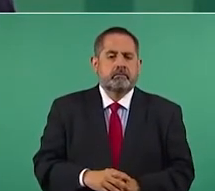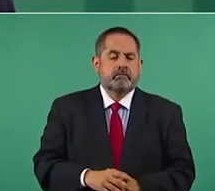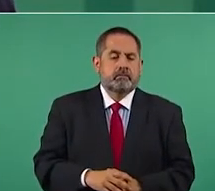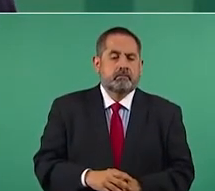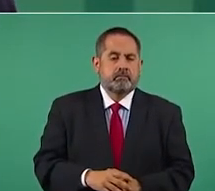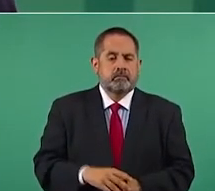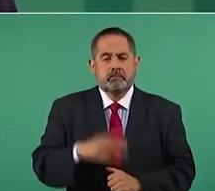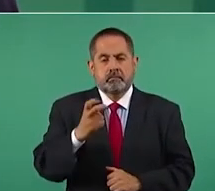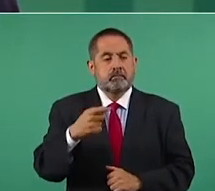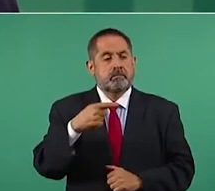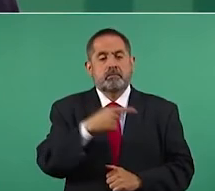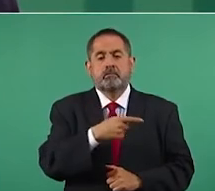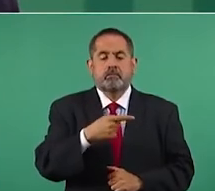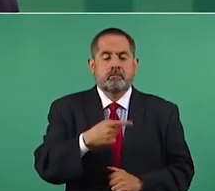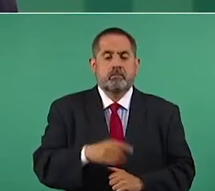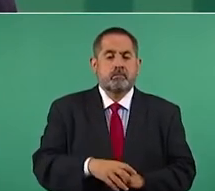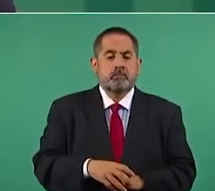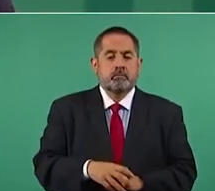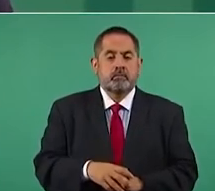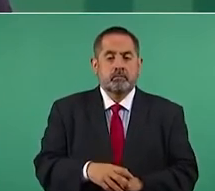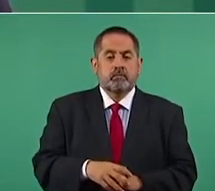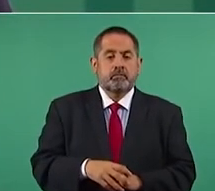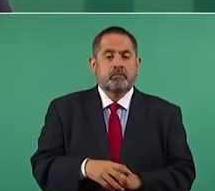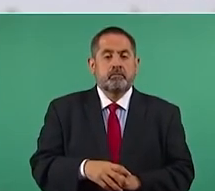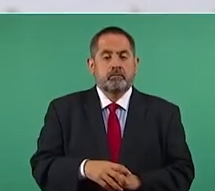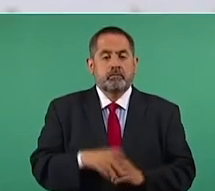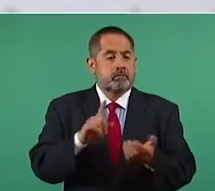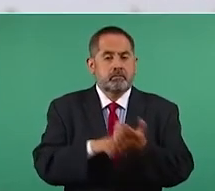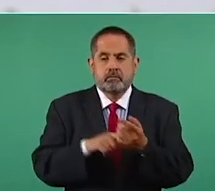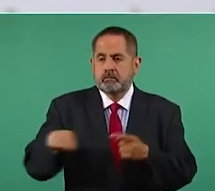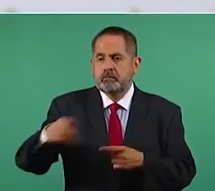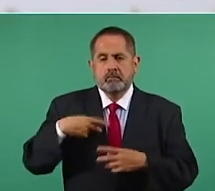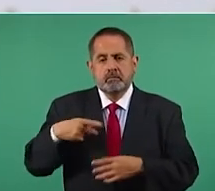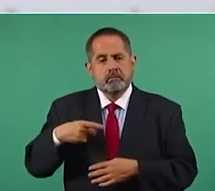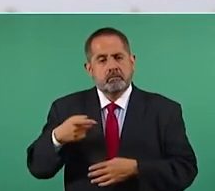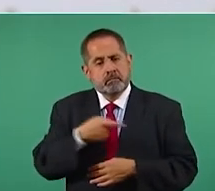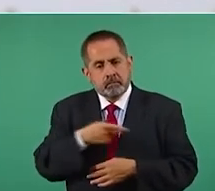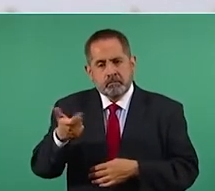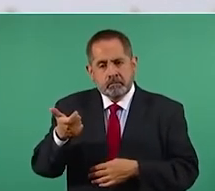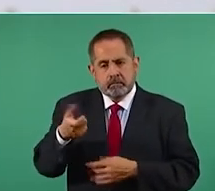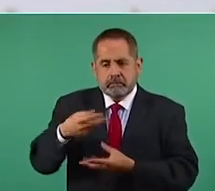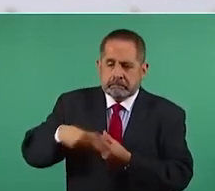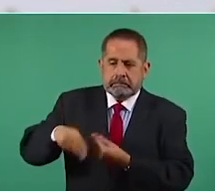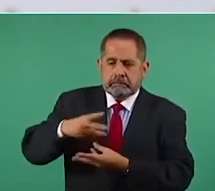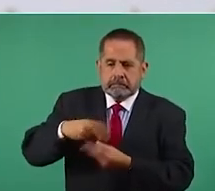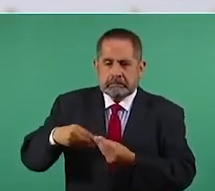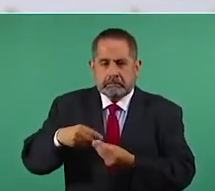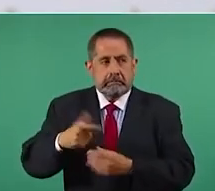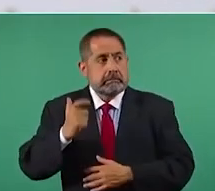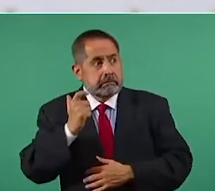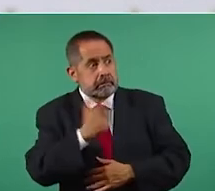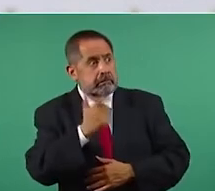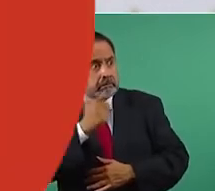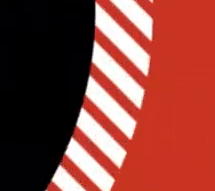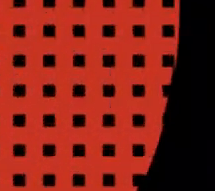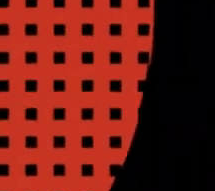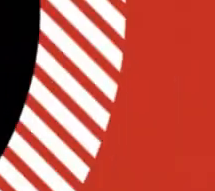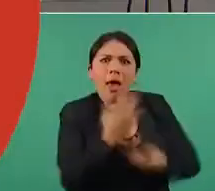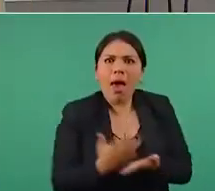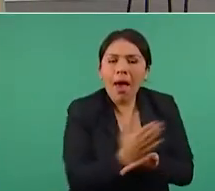Y sobre todo los que tienen pocos recursos, que tienen que estar comprando su